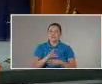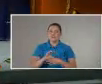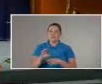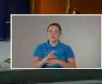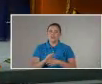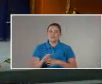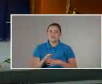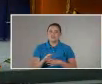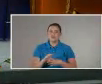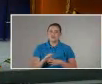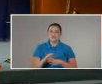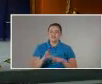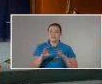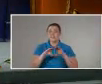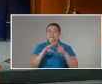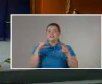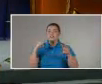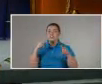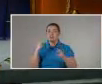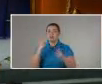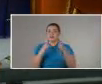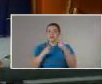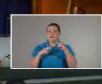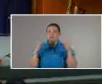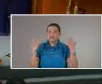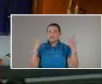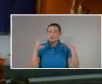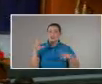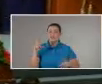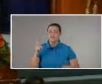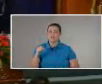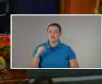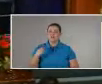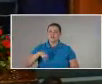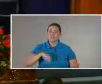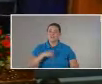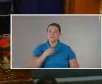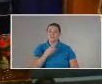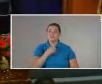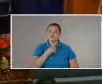la alegría, no de nuestro propio corazón.